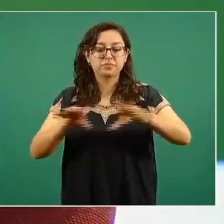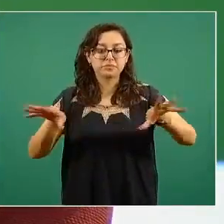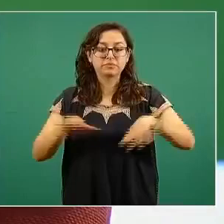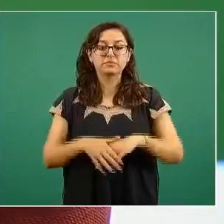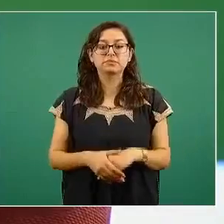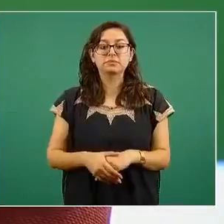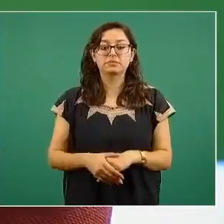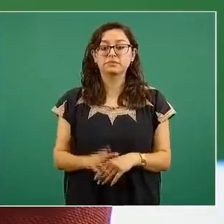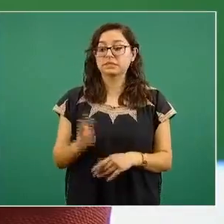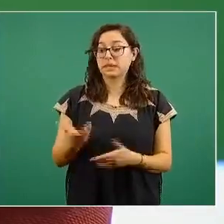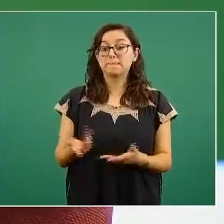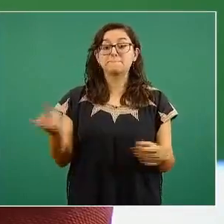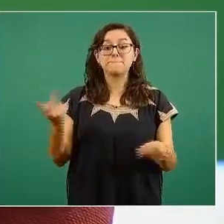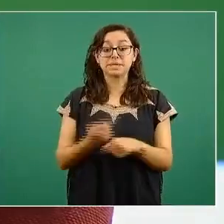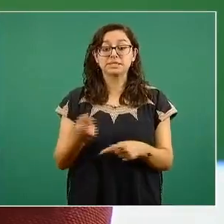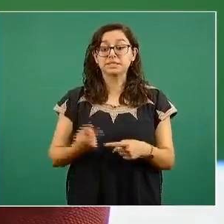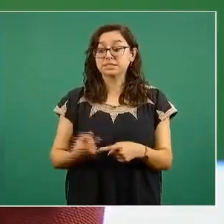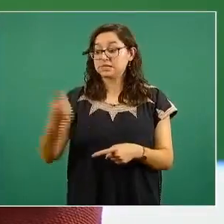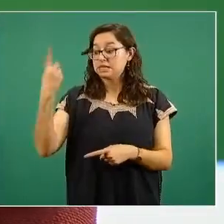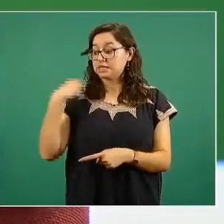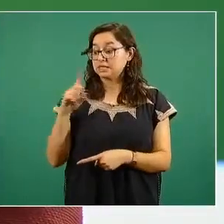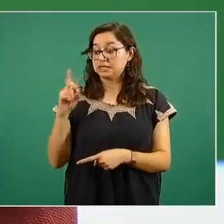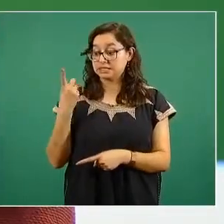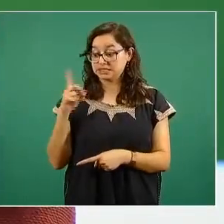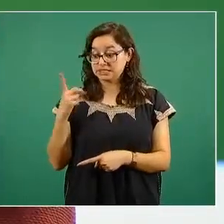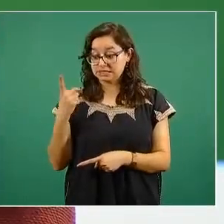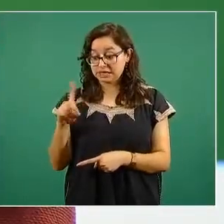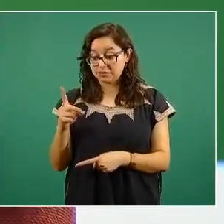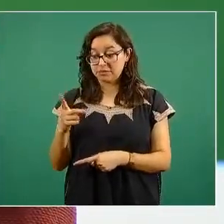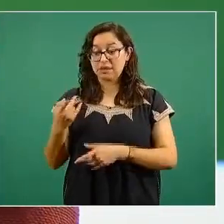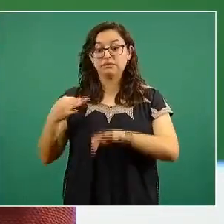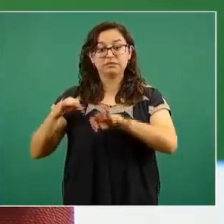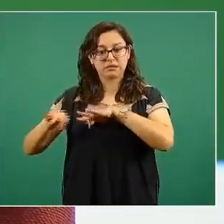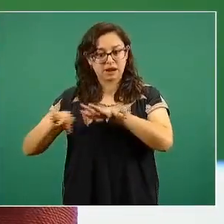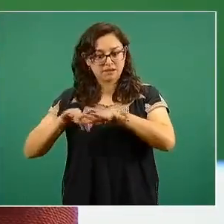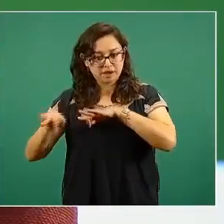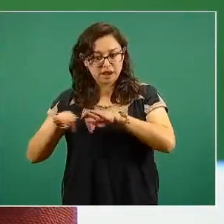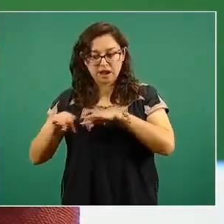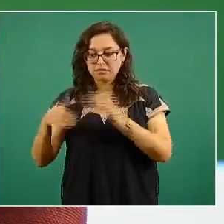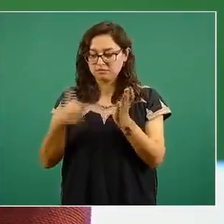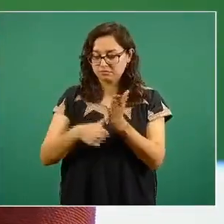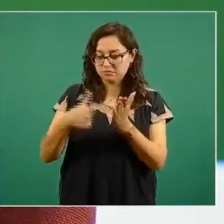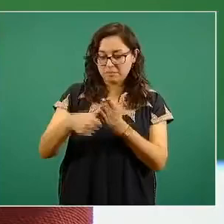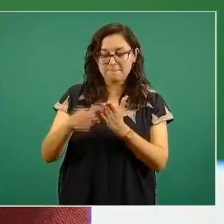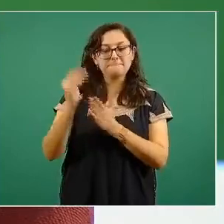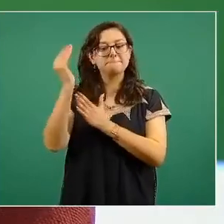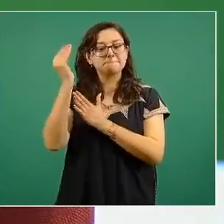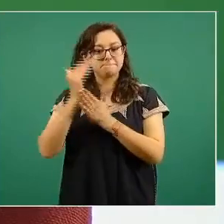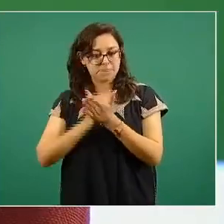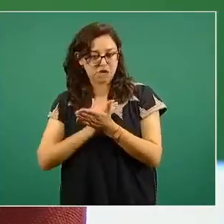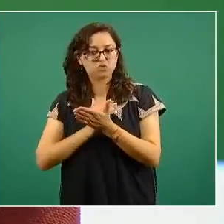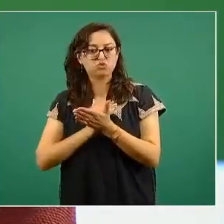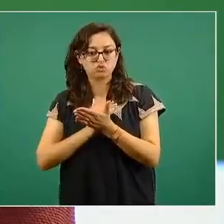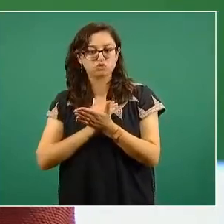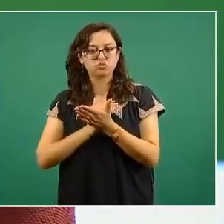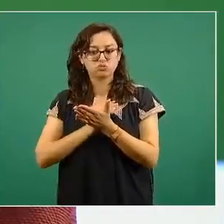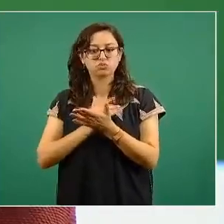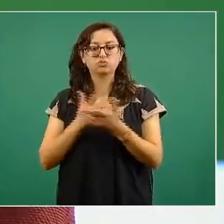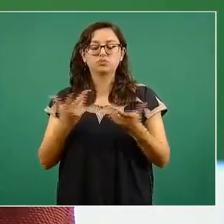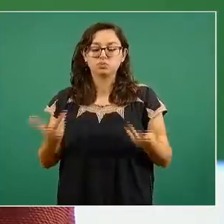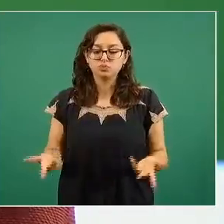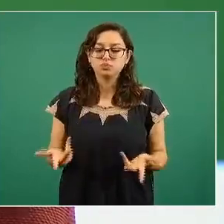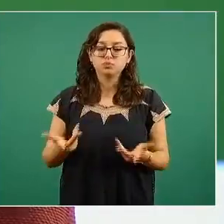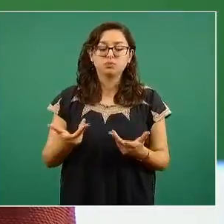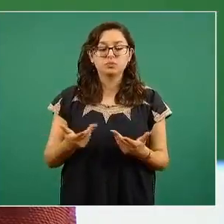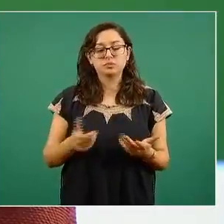el periodo de diciembre hubo disminución de la velocidad de trabajo de los registros civiles, menor producción o actualización